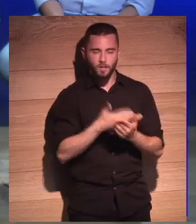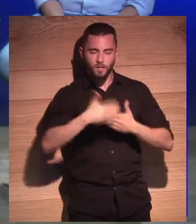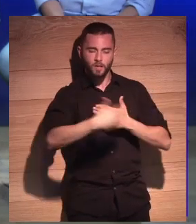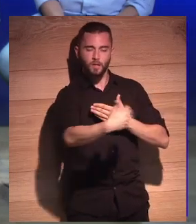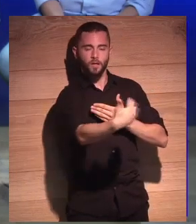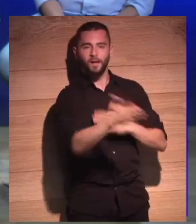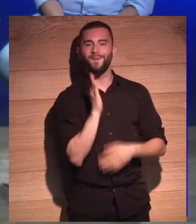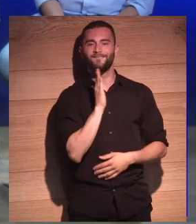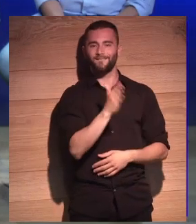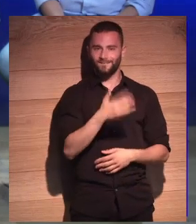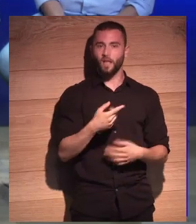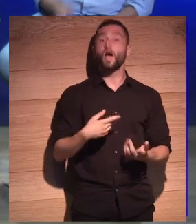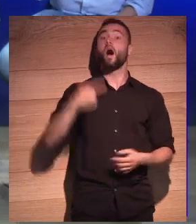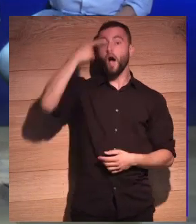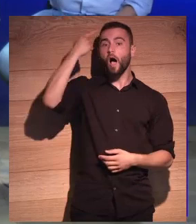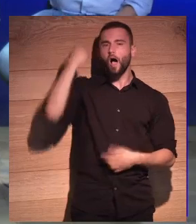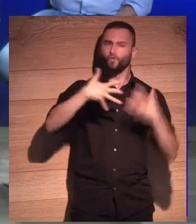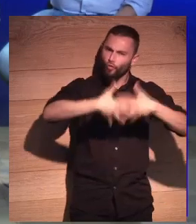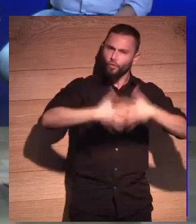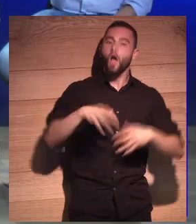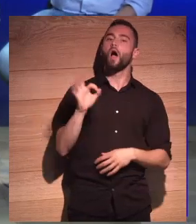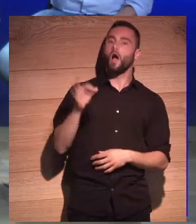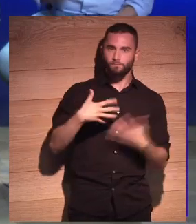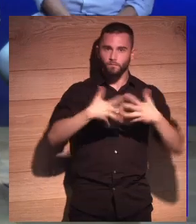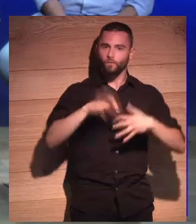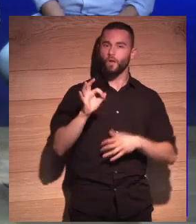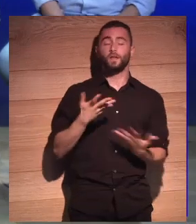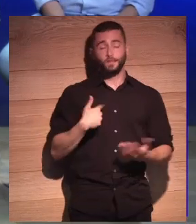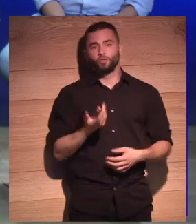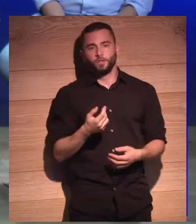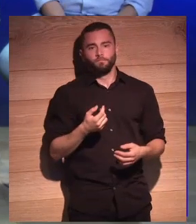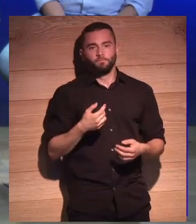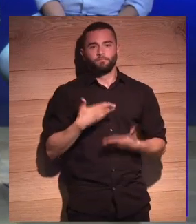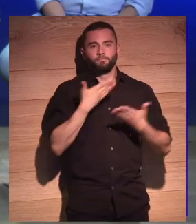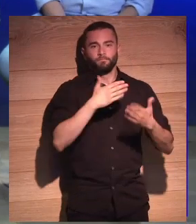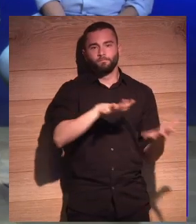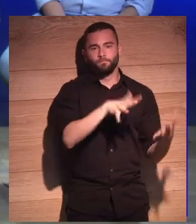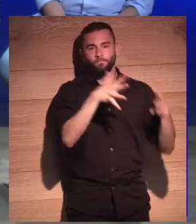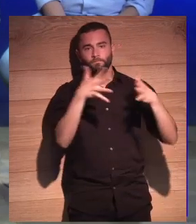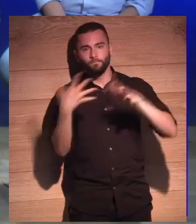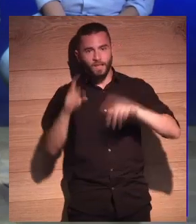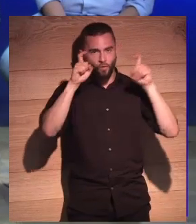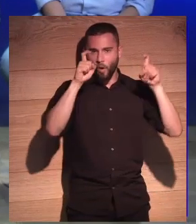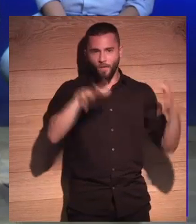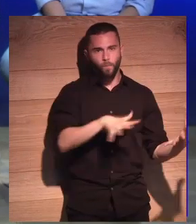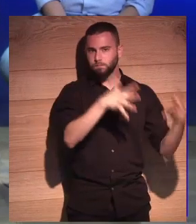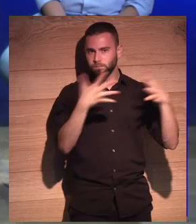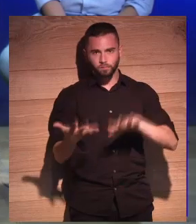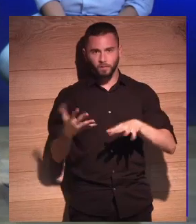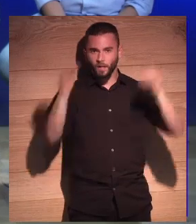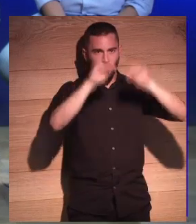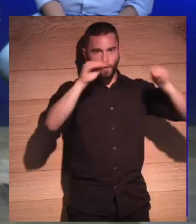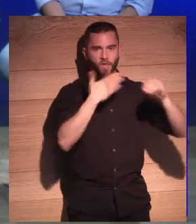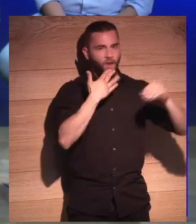y ver que esto no es una tendencia sino que realmente está ayudando a transformar cualquier tipo de educación y formación en cualquier